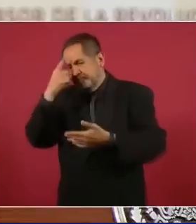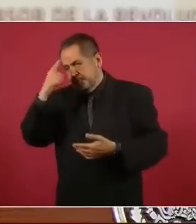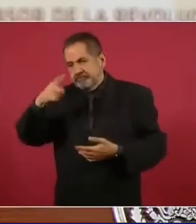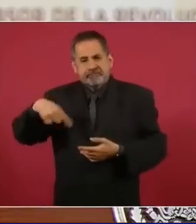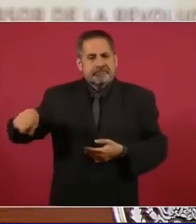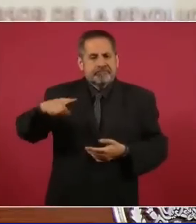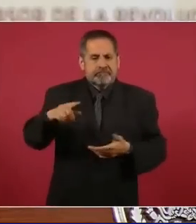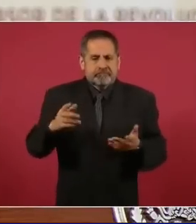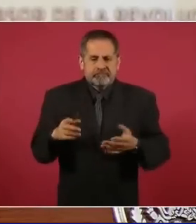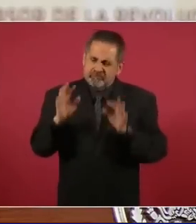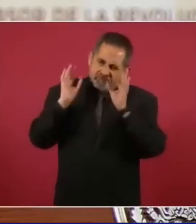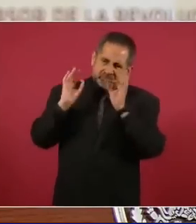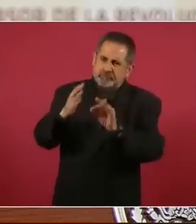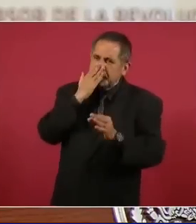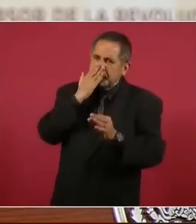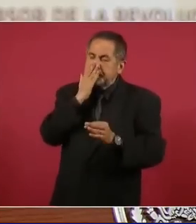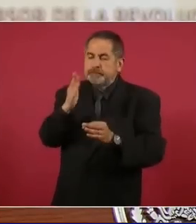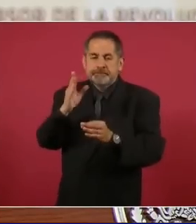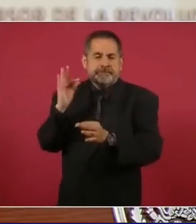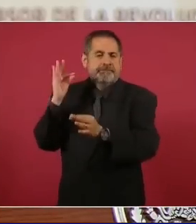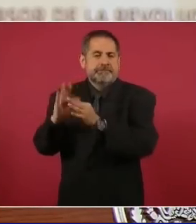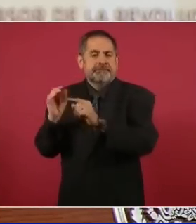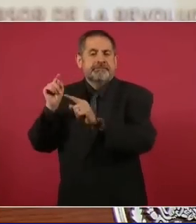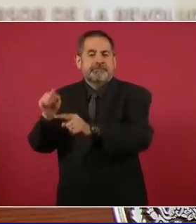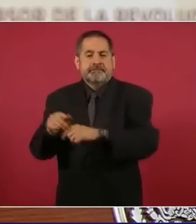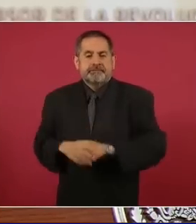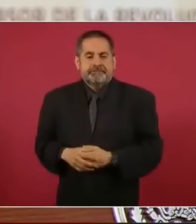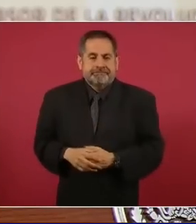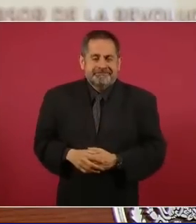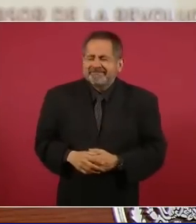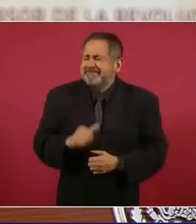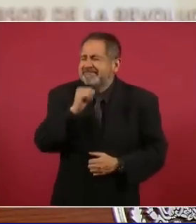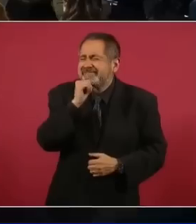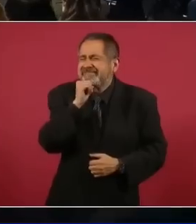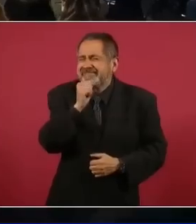y hacerlos realidad? Nada.